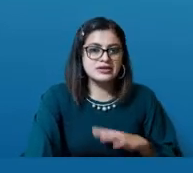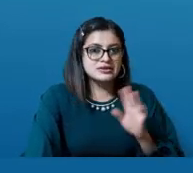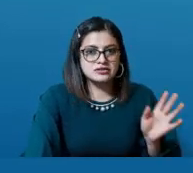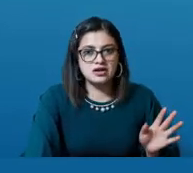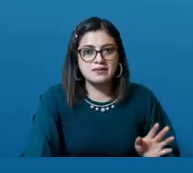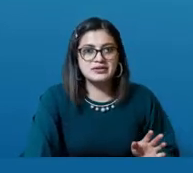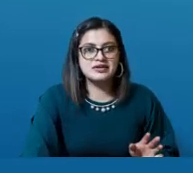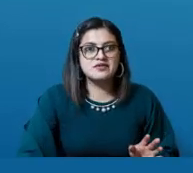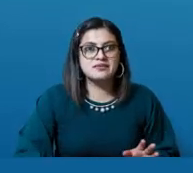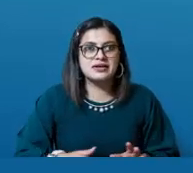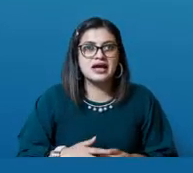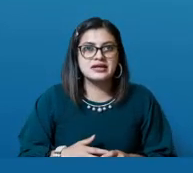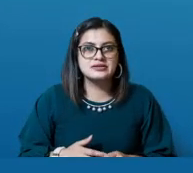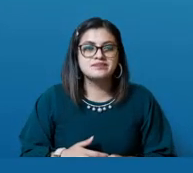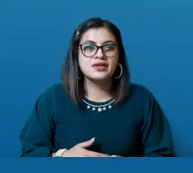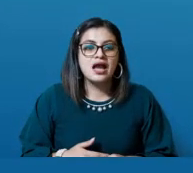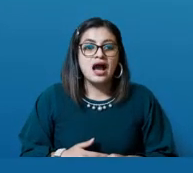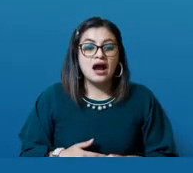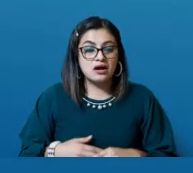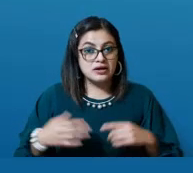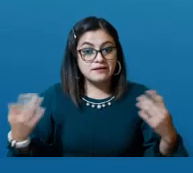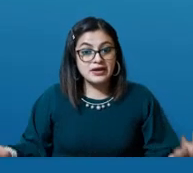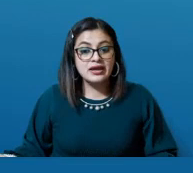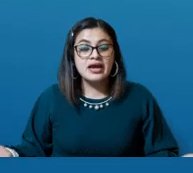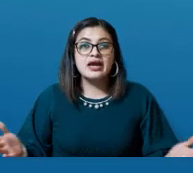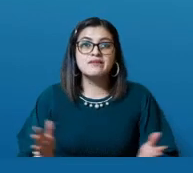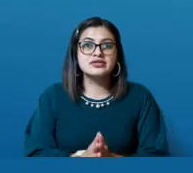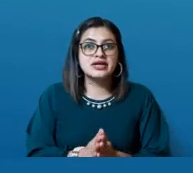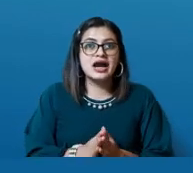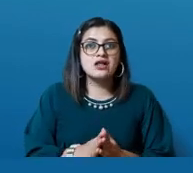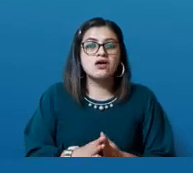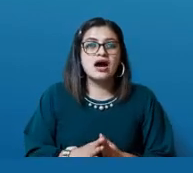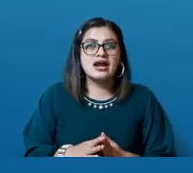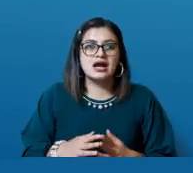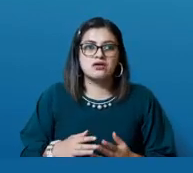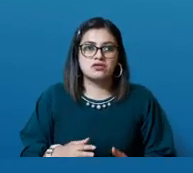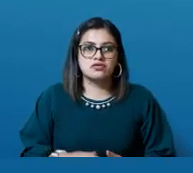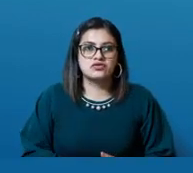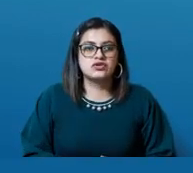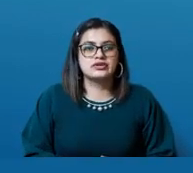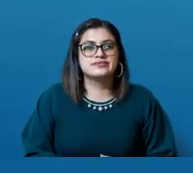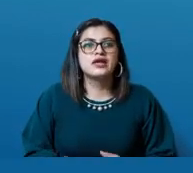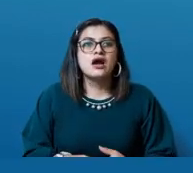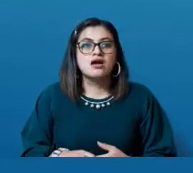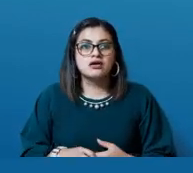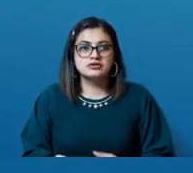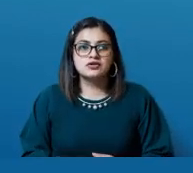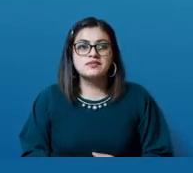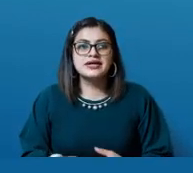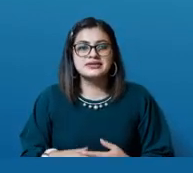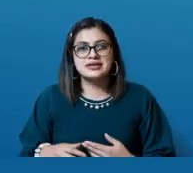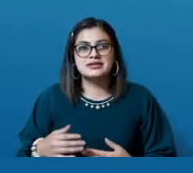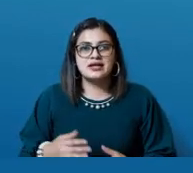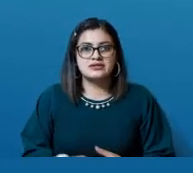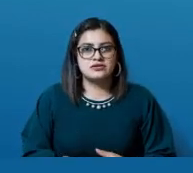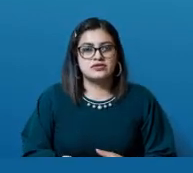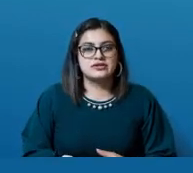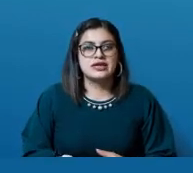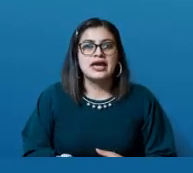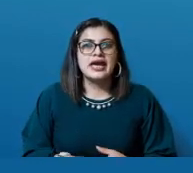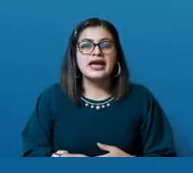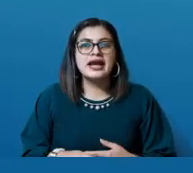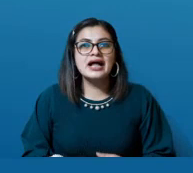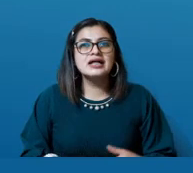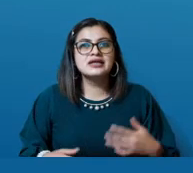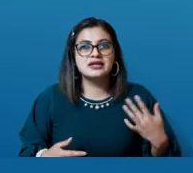que pueden ser solamente familiares. Ahora bien, hemos llegado a las conclusiones. Costumbres y